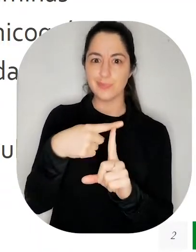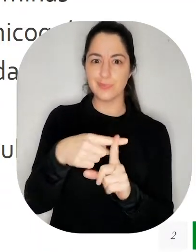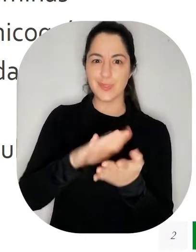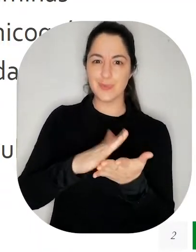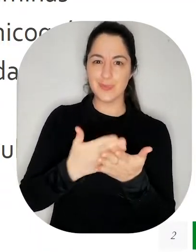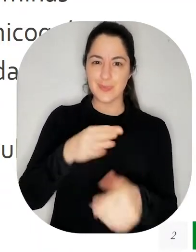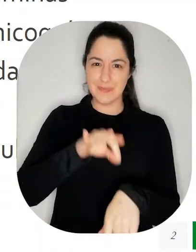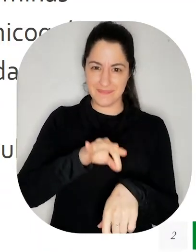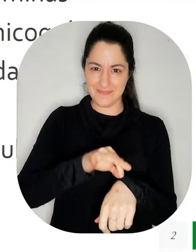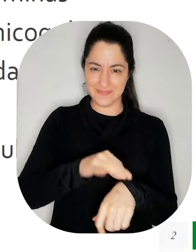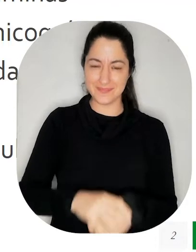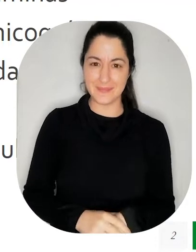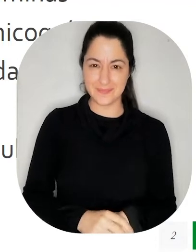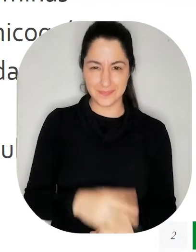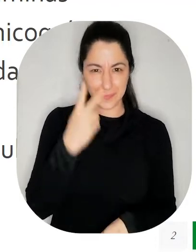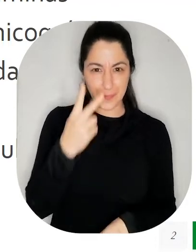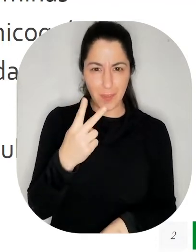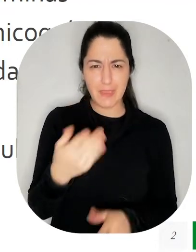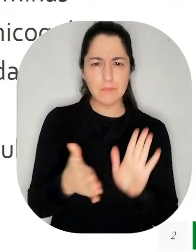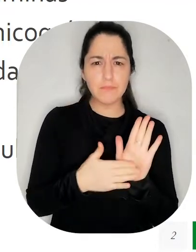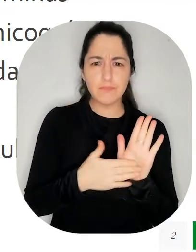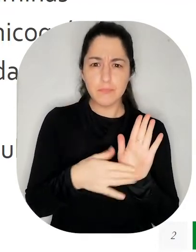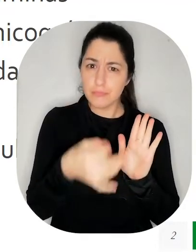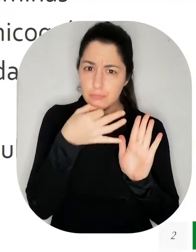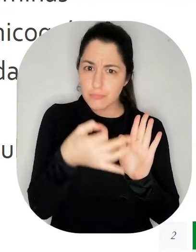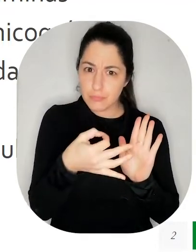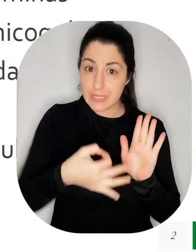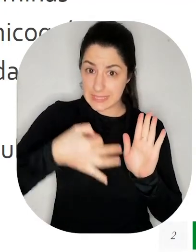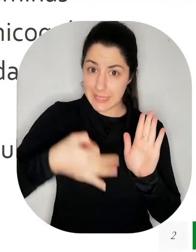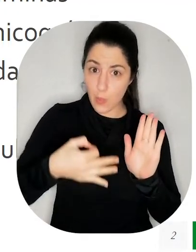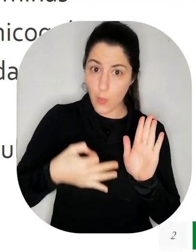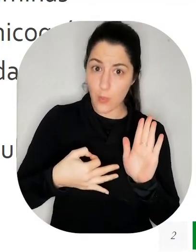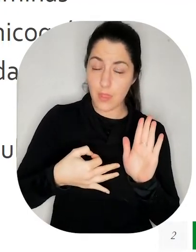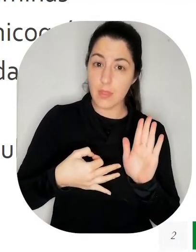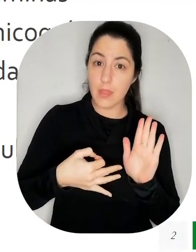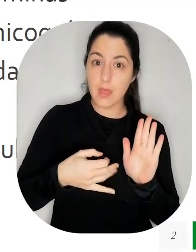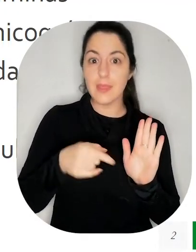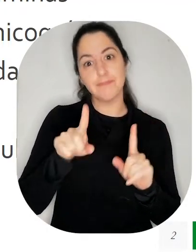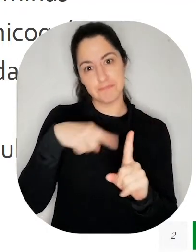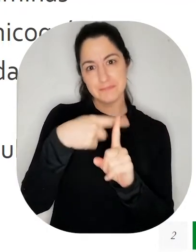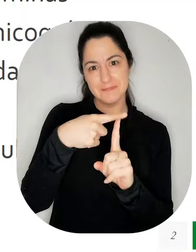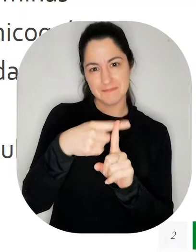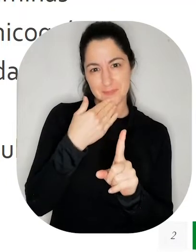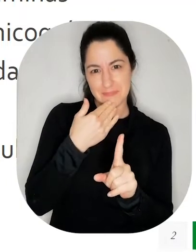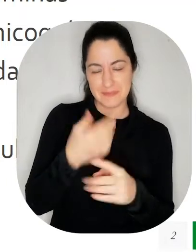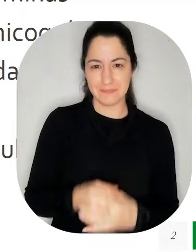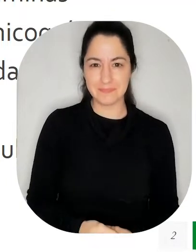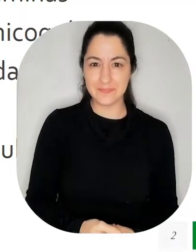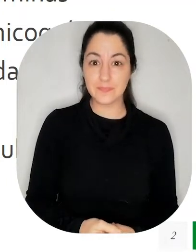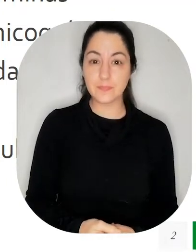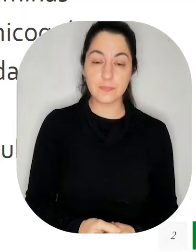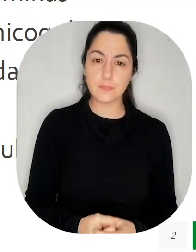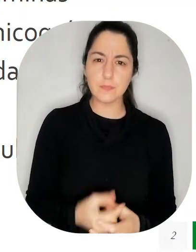de sus propiedades medicinales. Vamos a chequear qué dice la evidencia de su seguridad y de